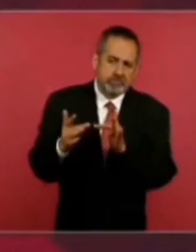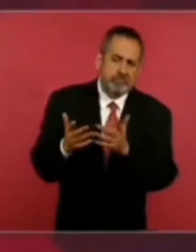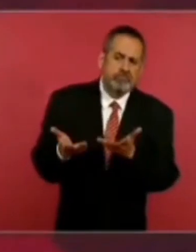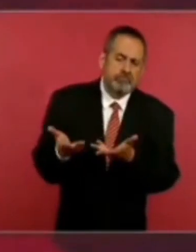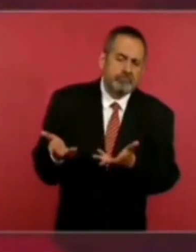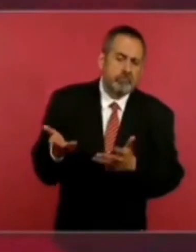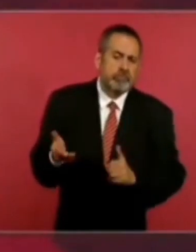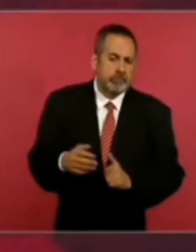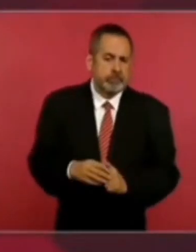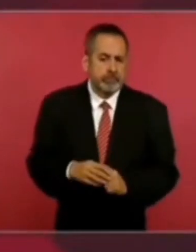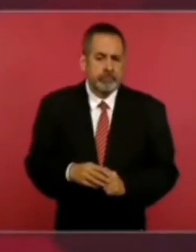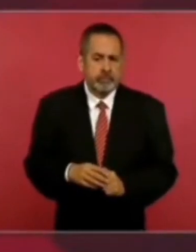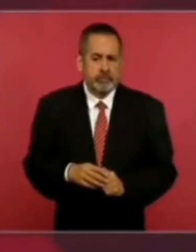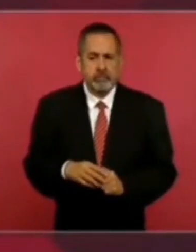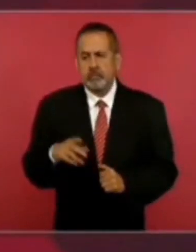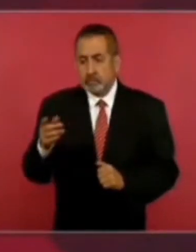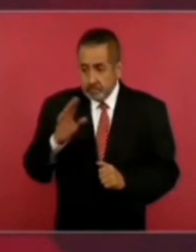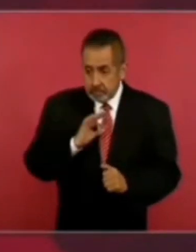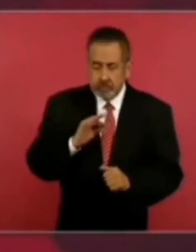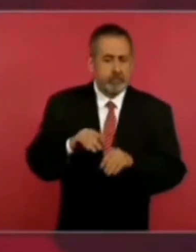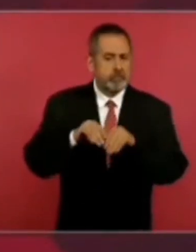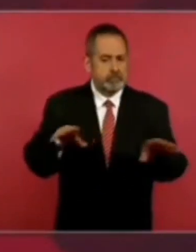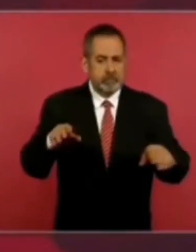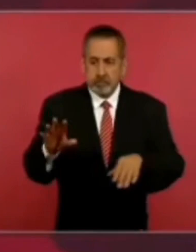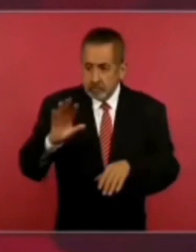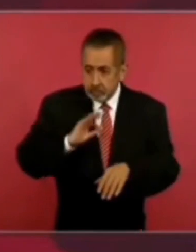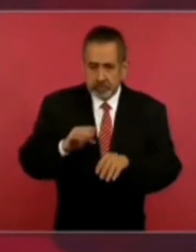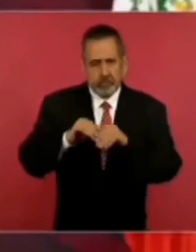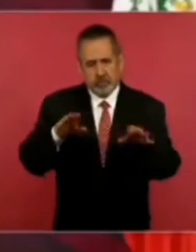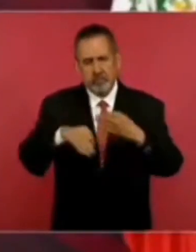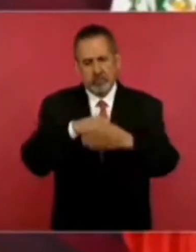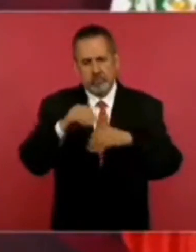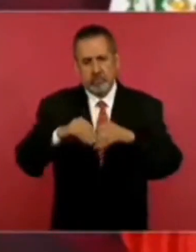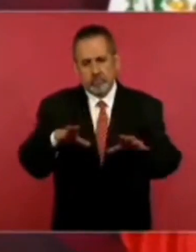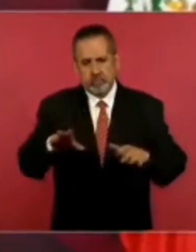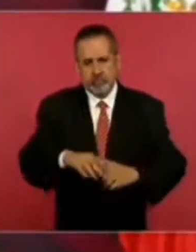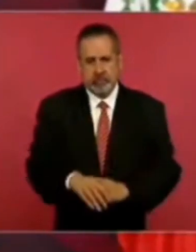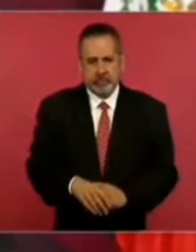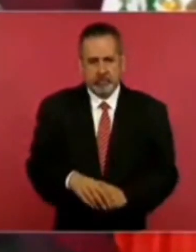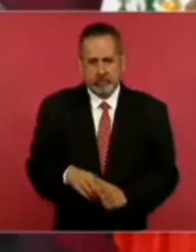informando a todos sobre eso.